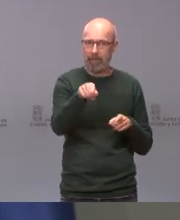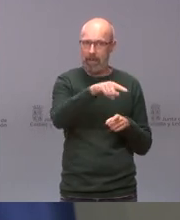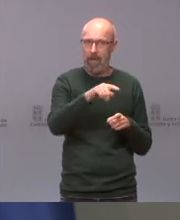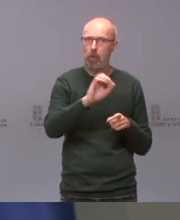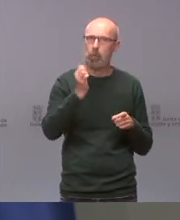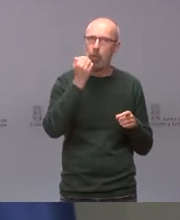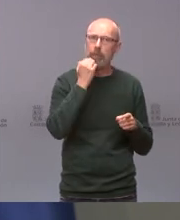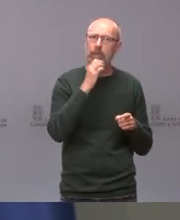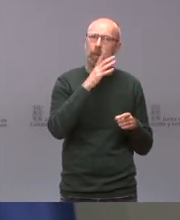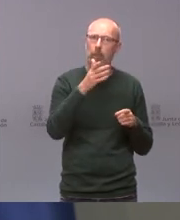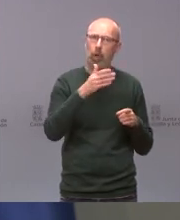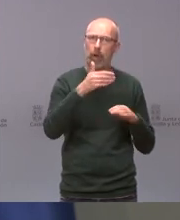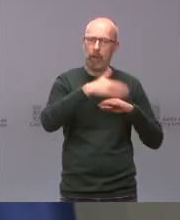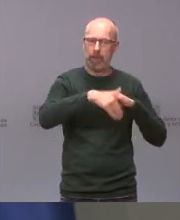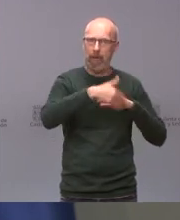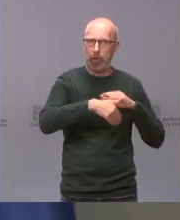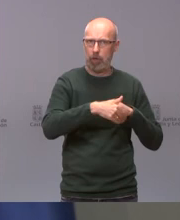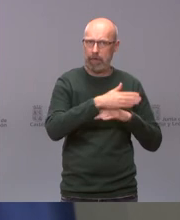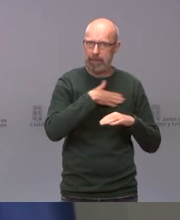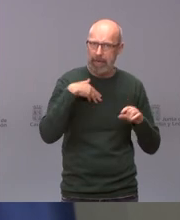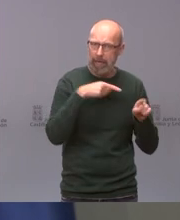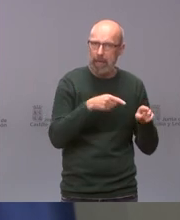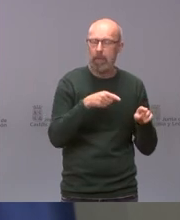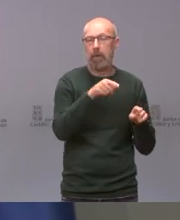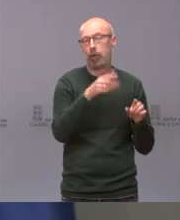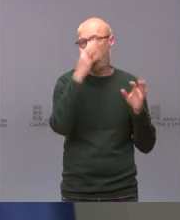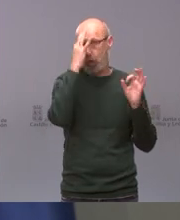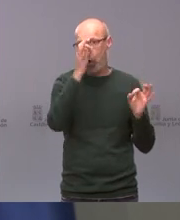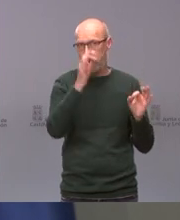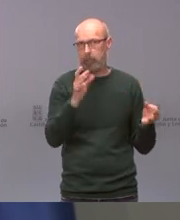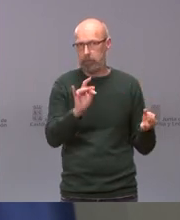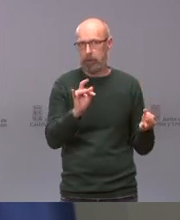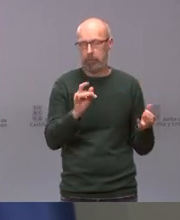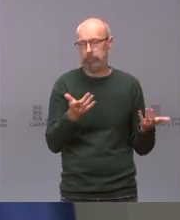se levanten las restricciones es una cosa humana y razonable.